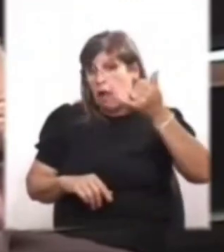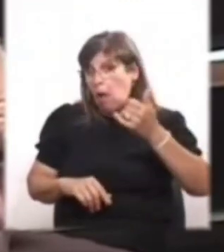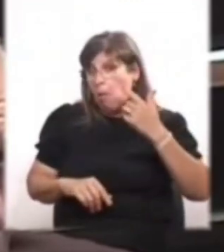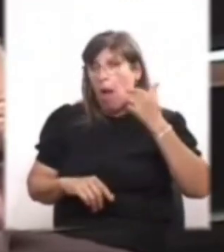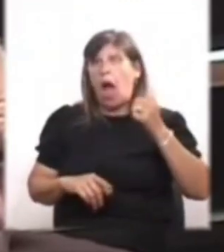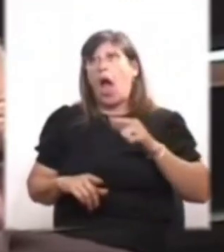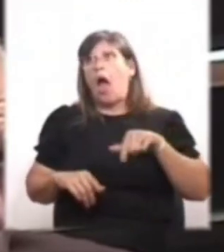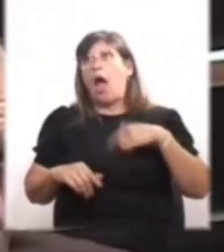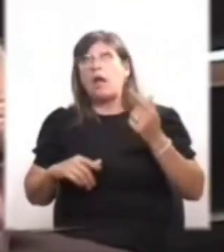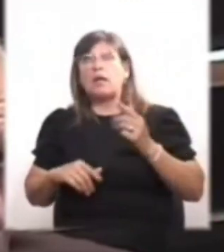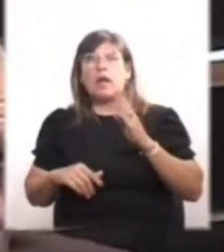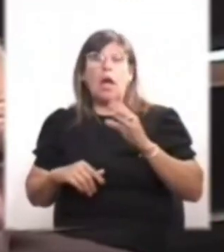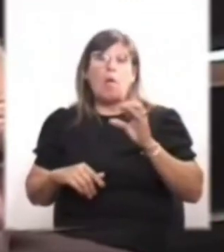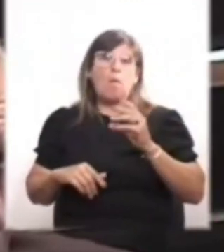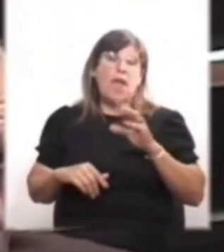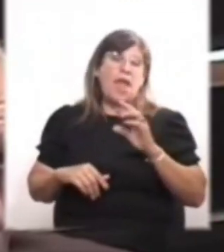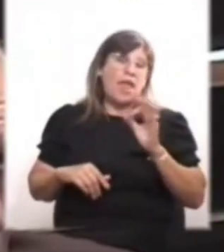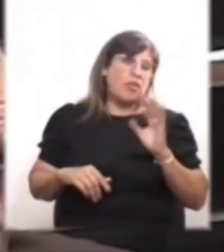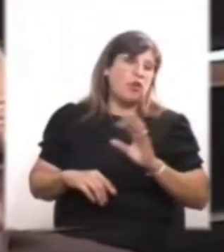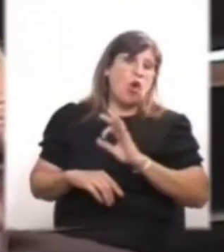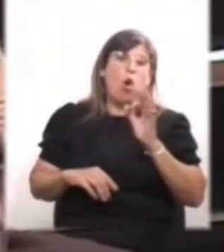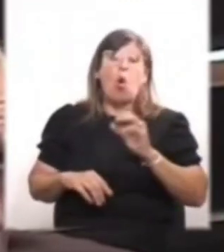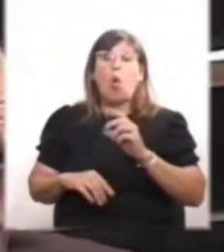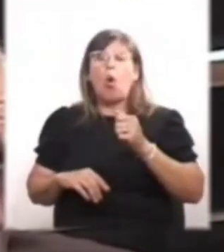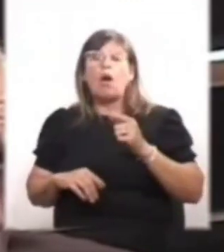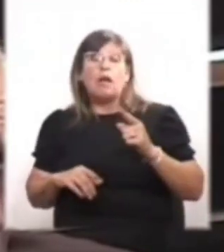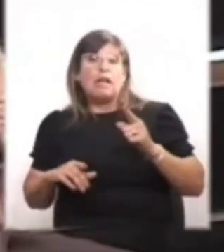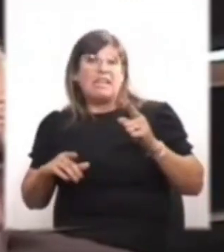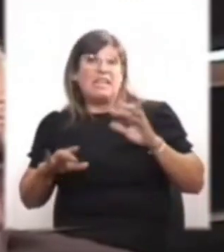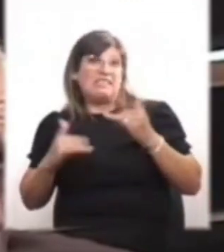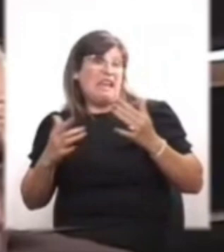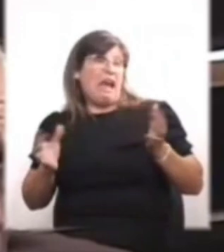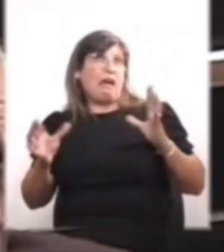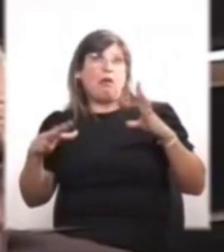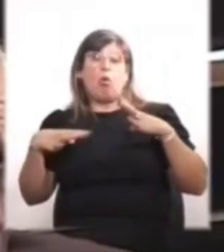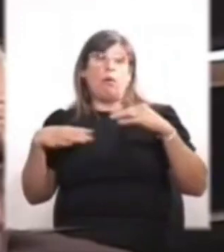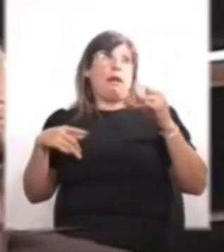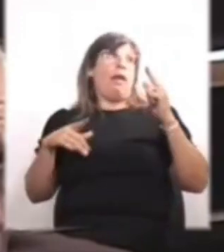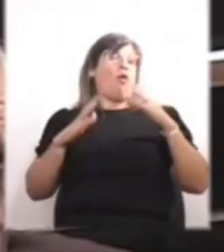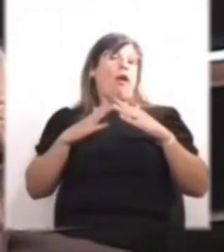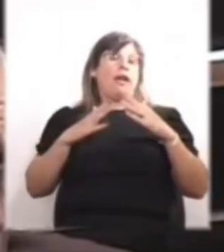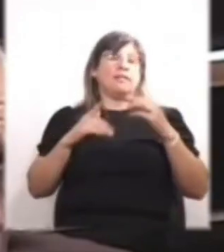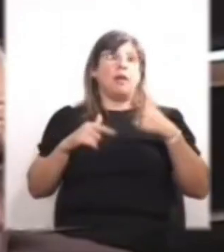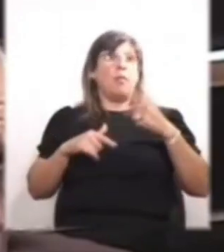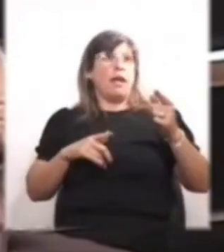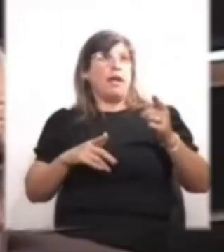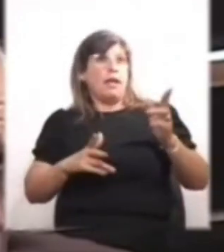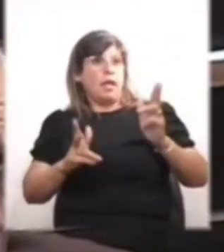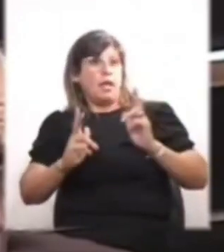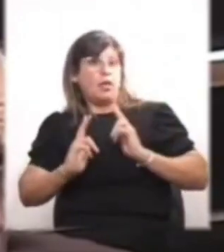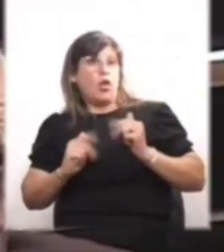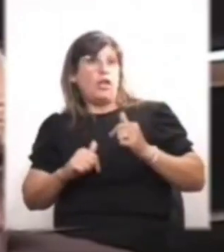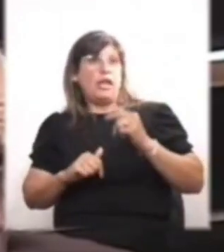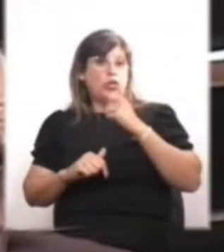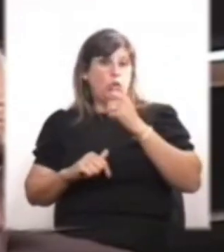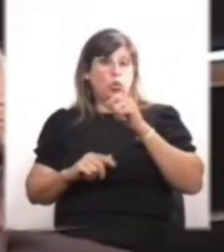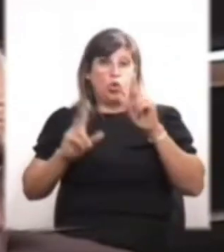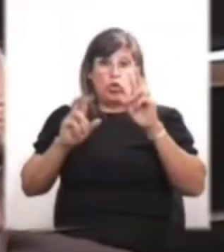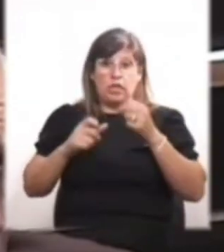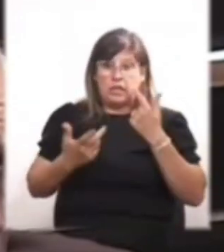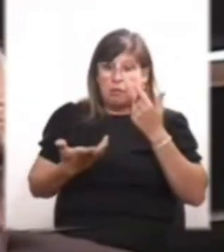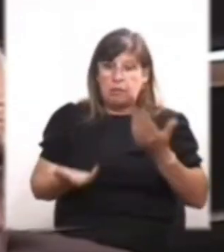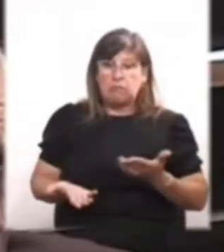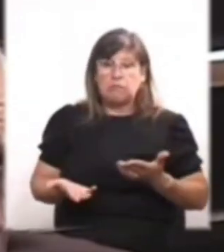a Pedrito o a Alicia o a que se está jubilado para que nos resuelva un tema porque es el que sigue sabiendo. La Dirección